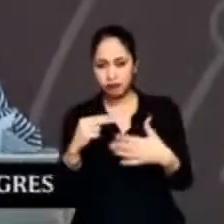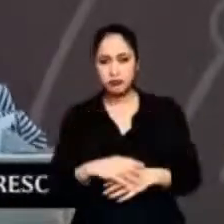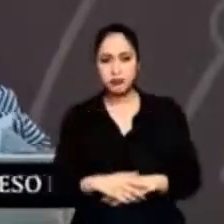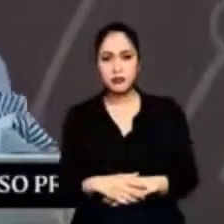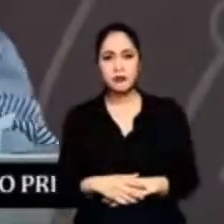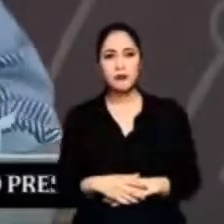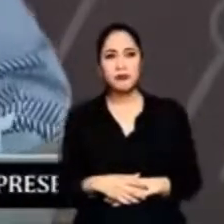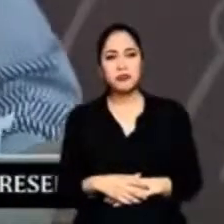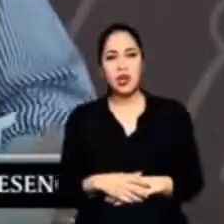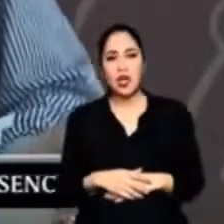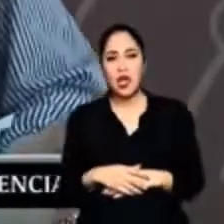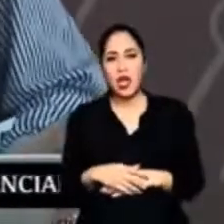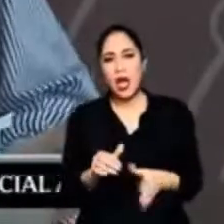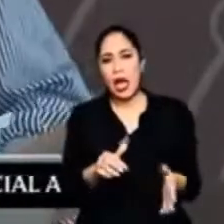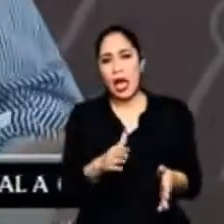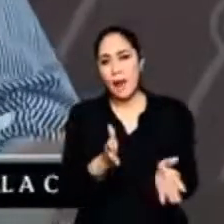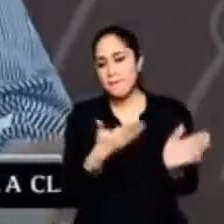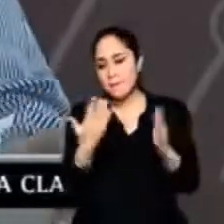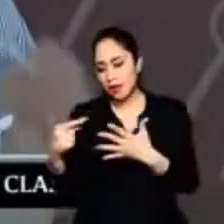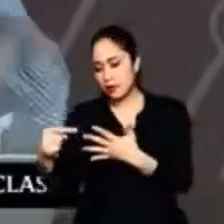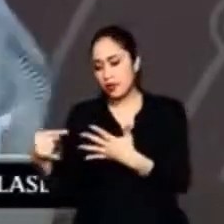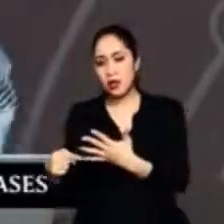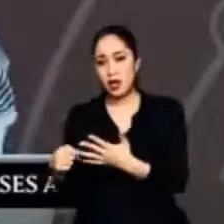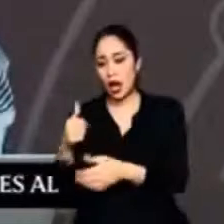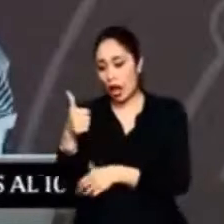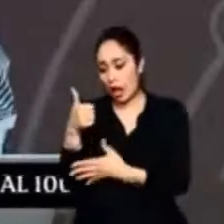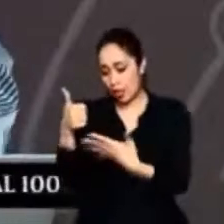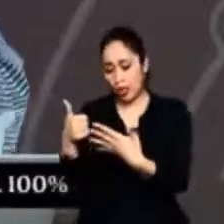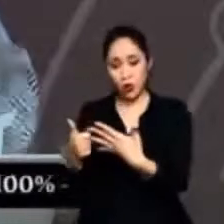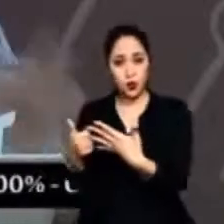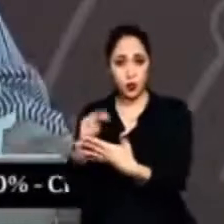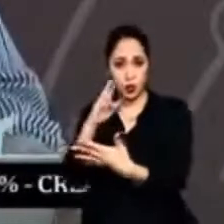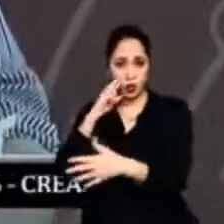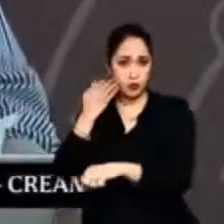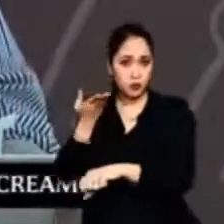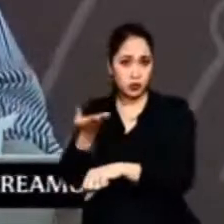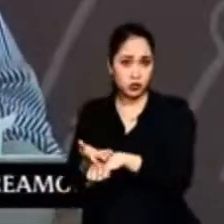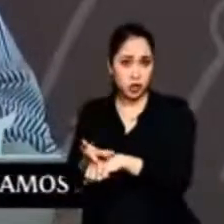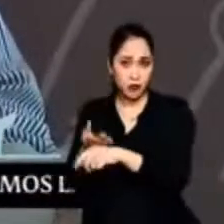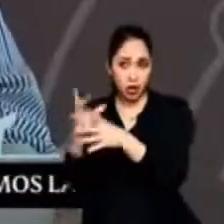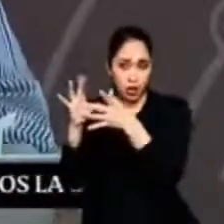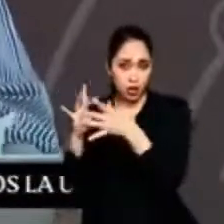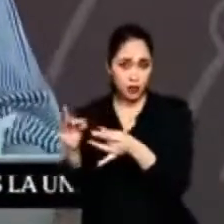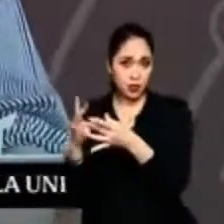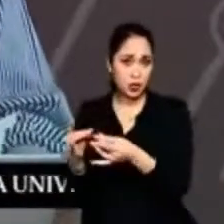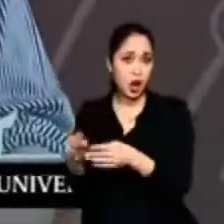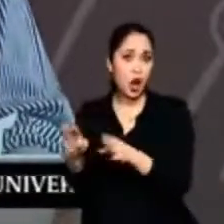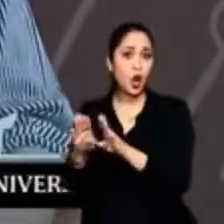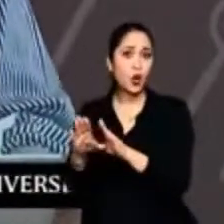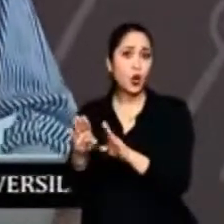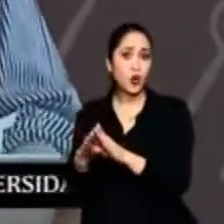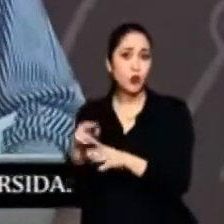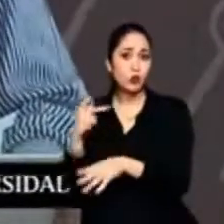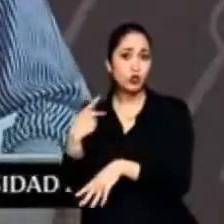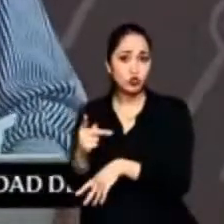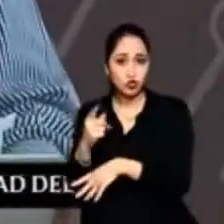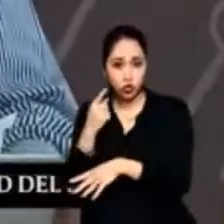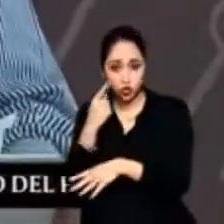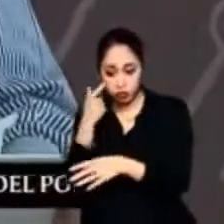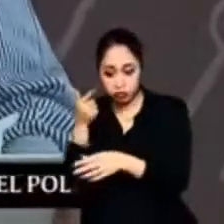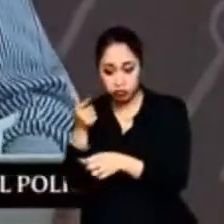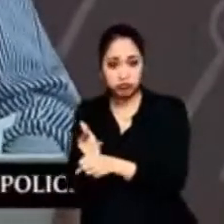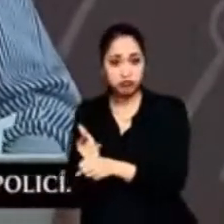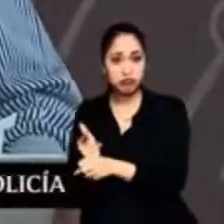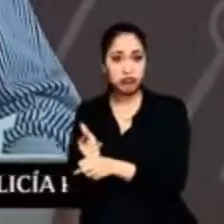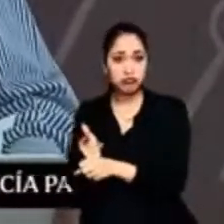Al resto, pues les corresponde a ellos. A la universidad le corresponde aclarar sus observaciones. ¿Por qué?